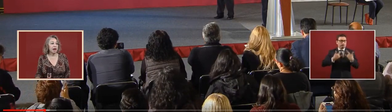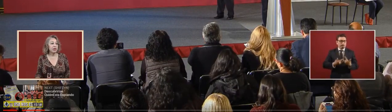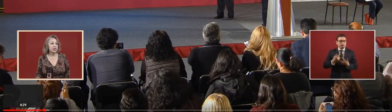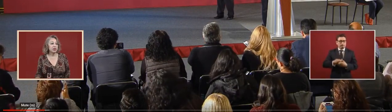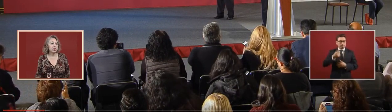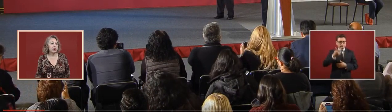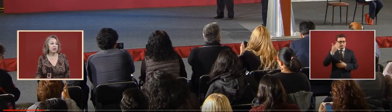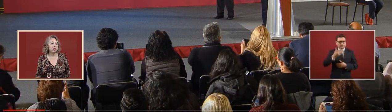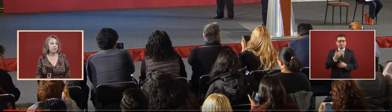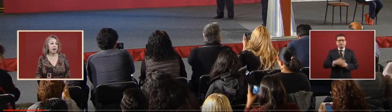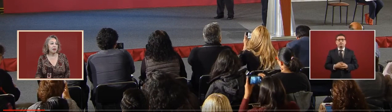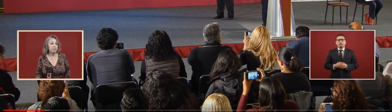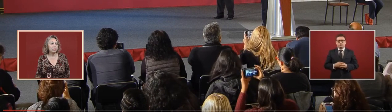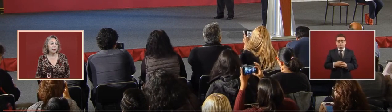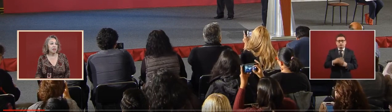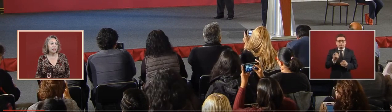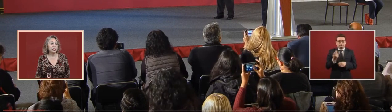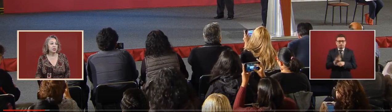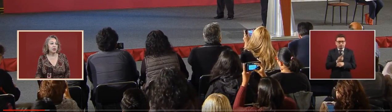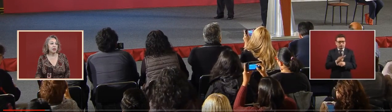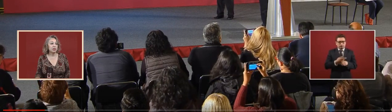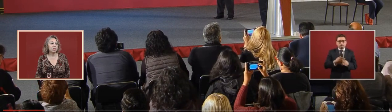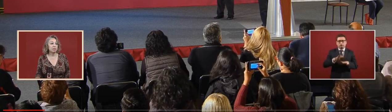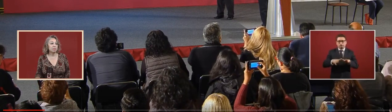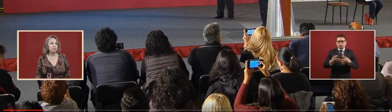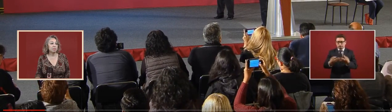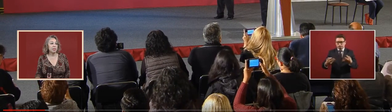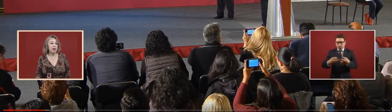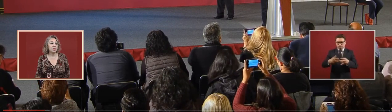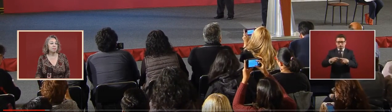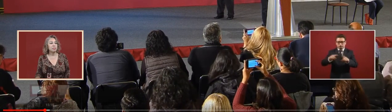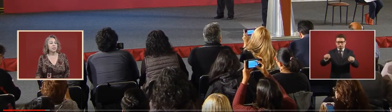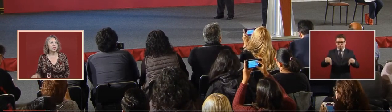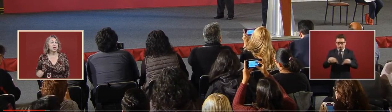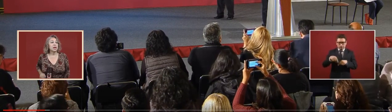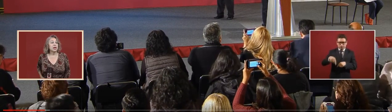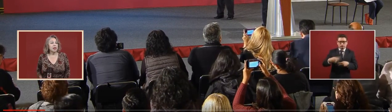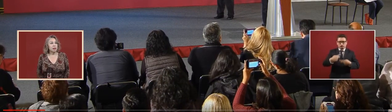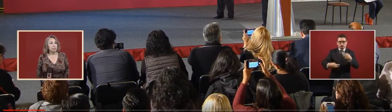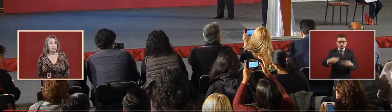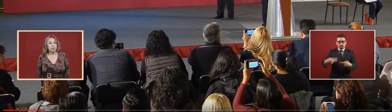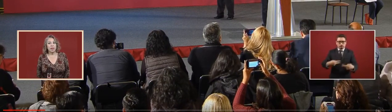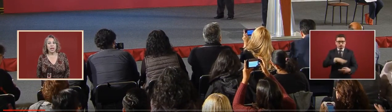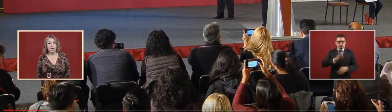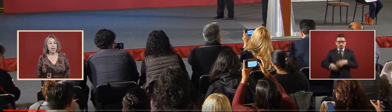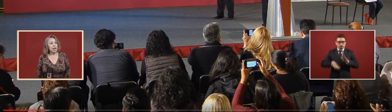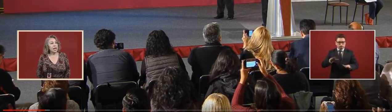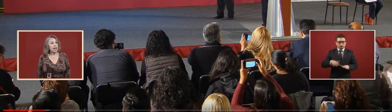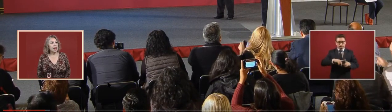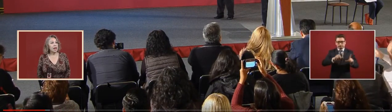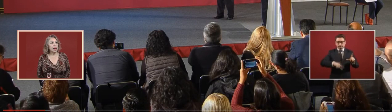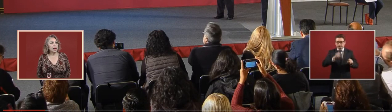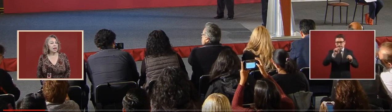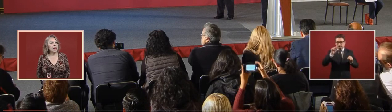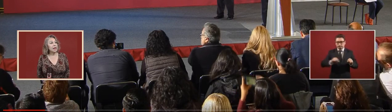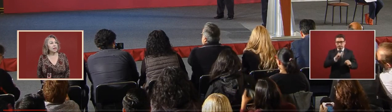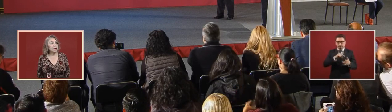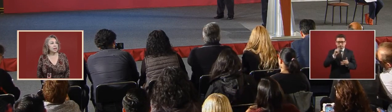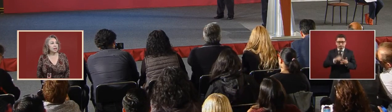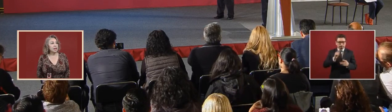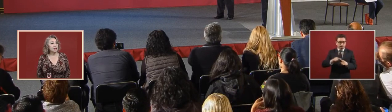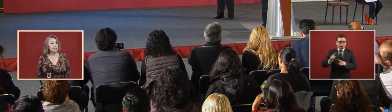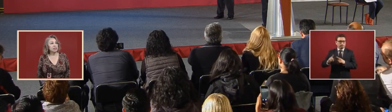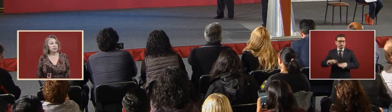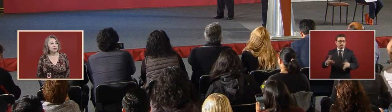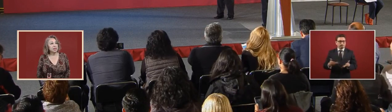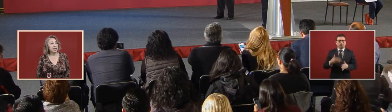la evolución del fenómeno de fosas clandestinas en el país, partiendo de señalar que pues, lamentablemente no existe